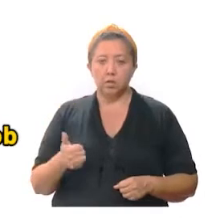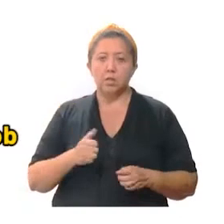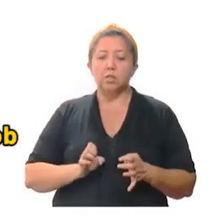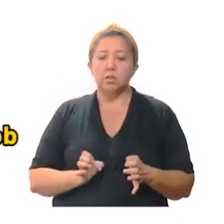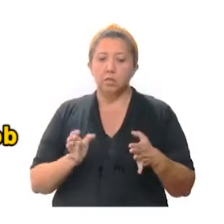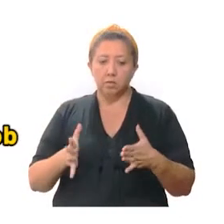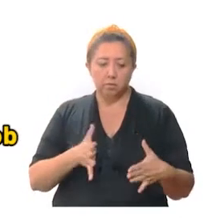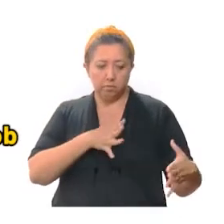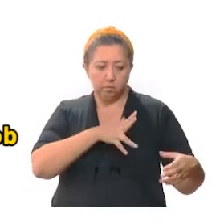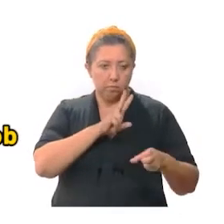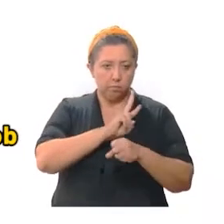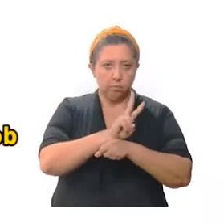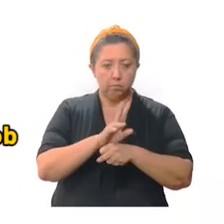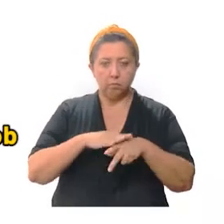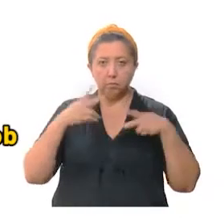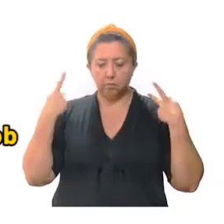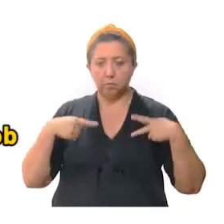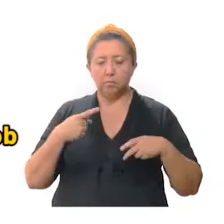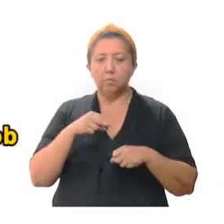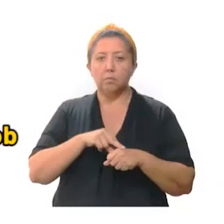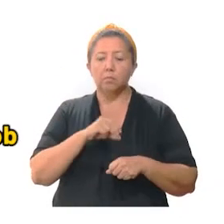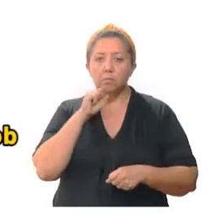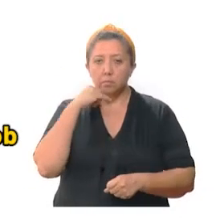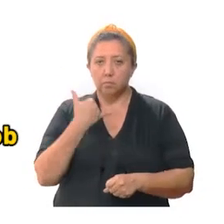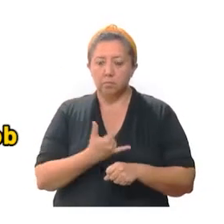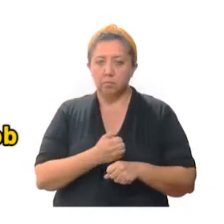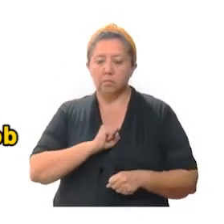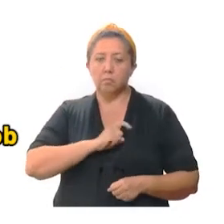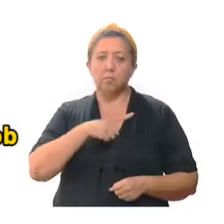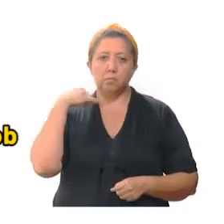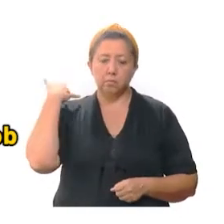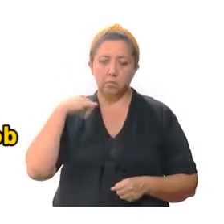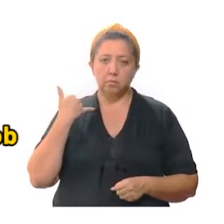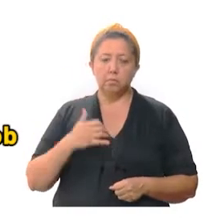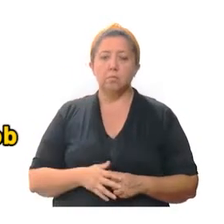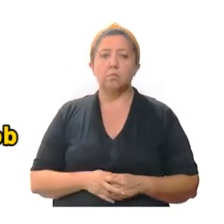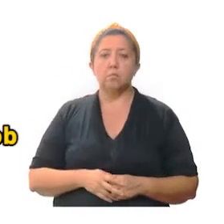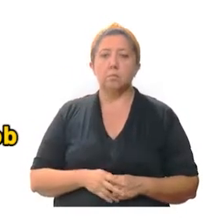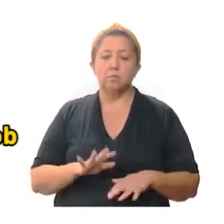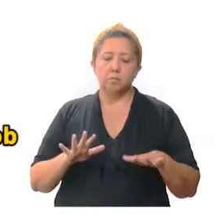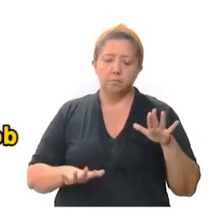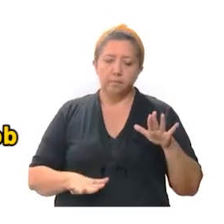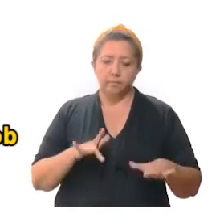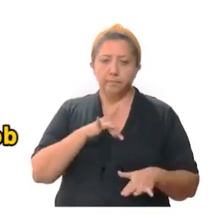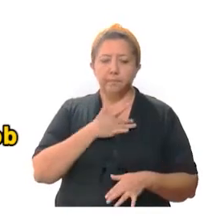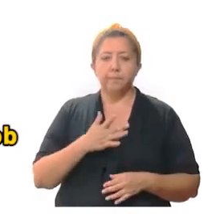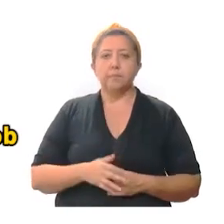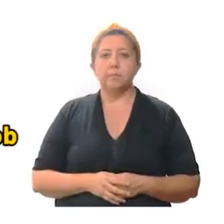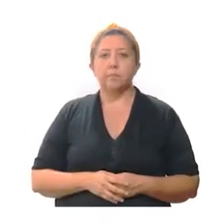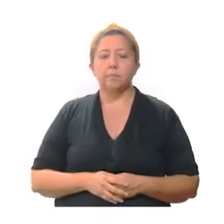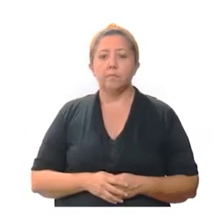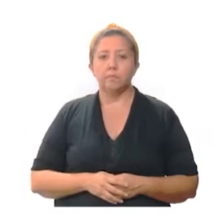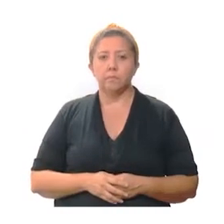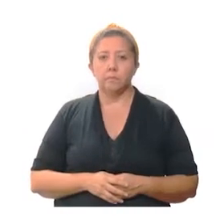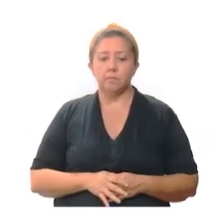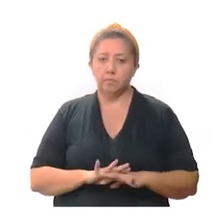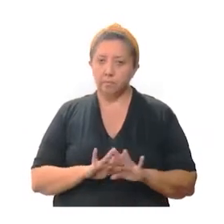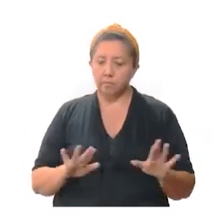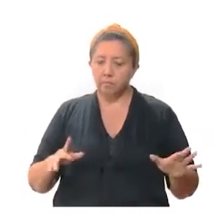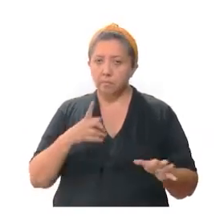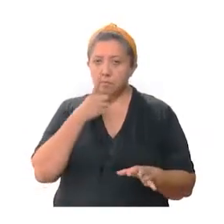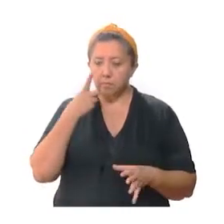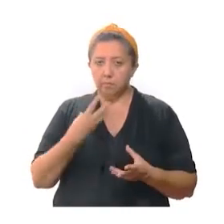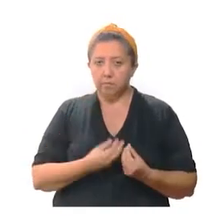están estables, aislados y monitoreados por personal médico de la Secretaría de Salud de Yucatán con síntomas leves. Como